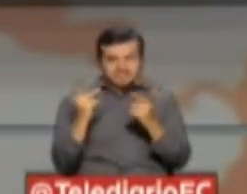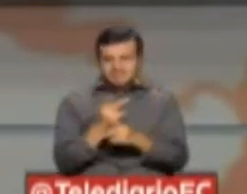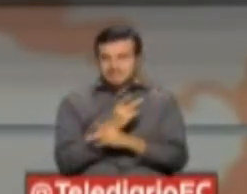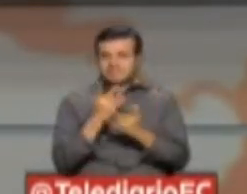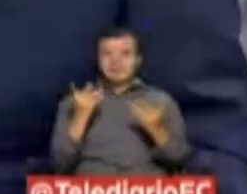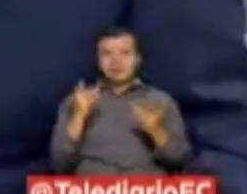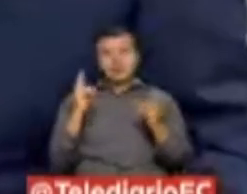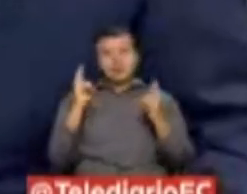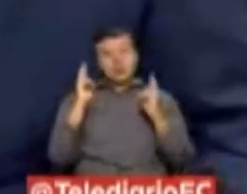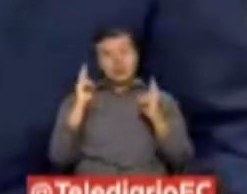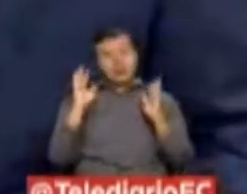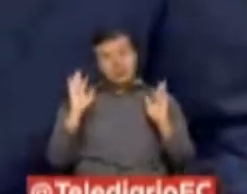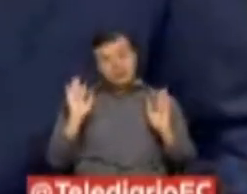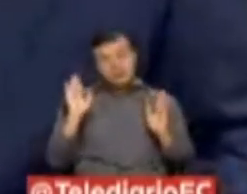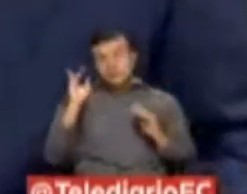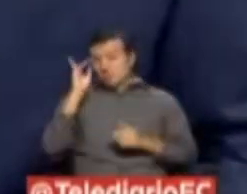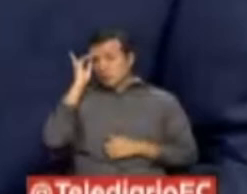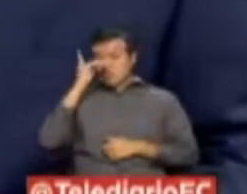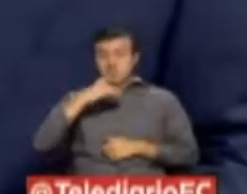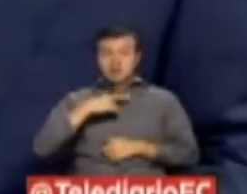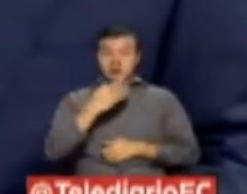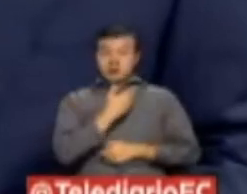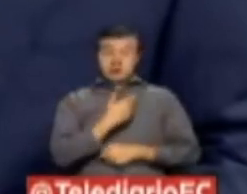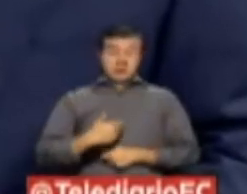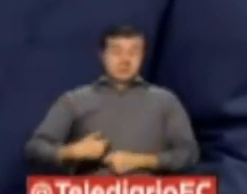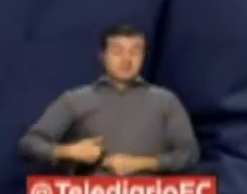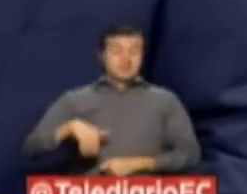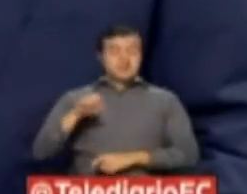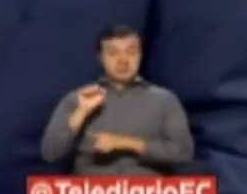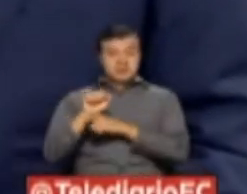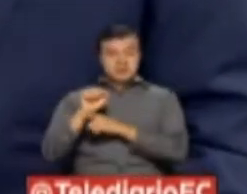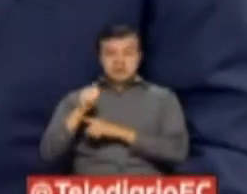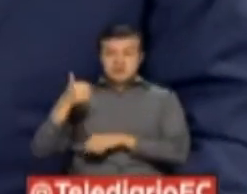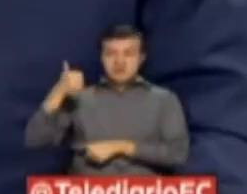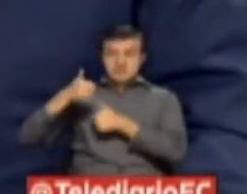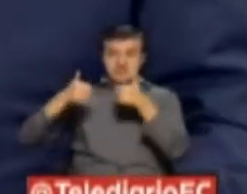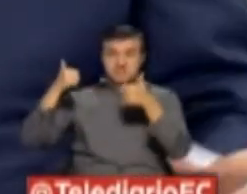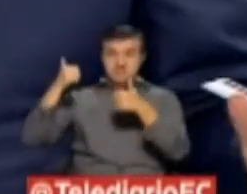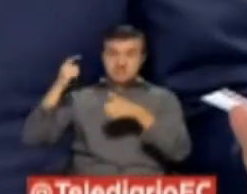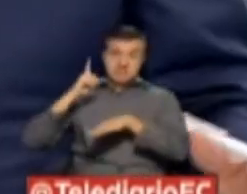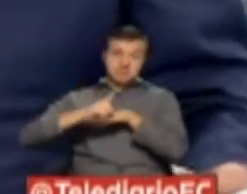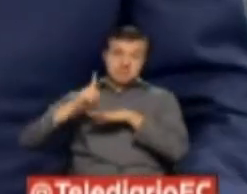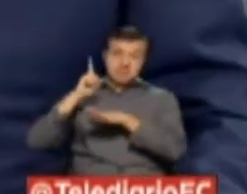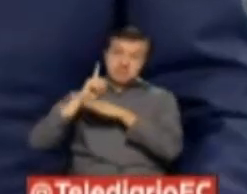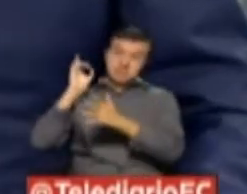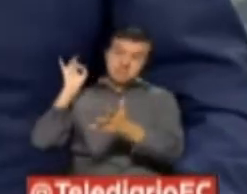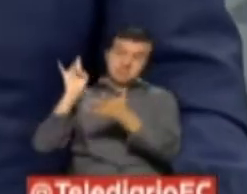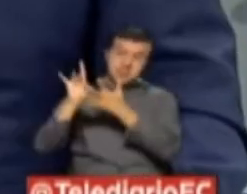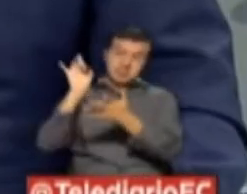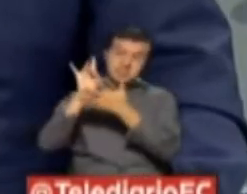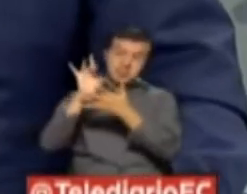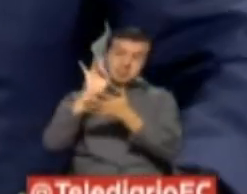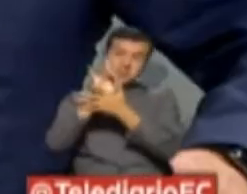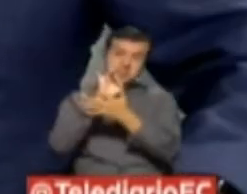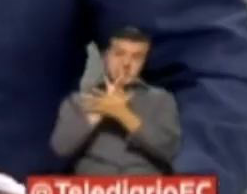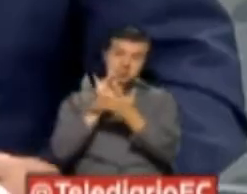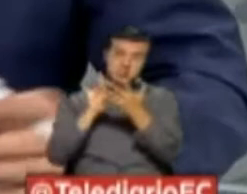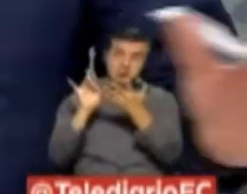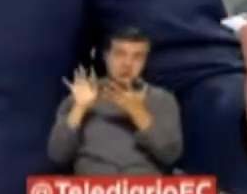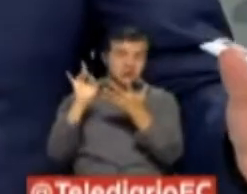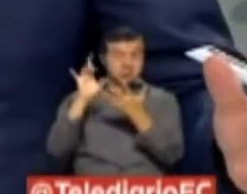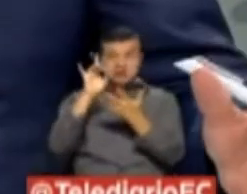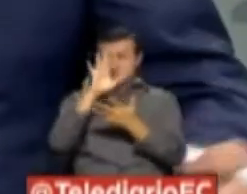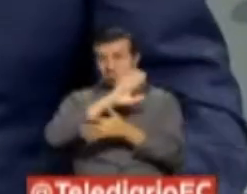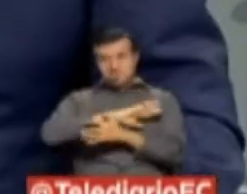esperamos que la decisión del presidente de la republica de haber pedido la renuncia o